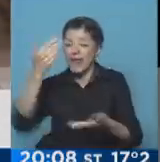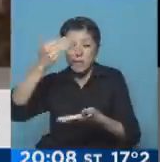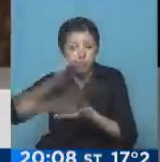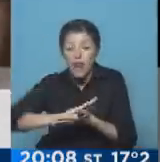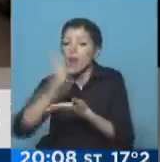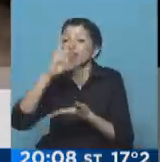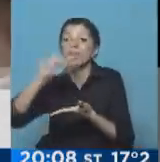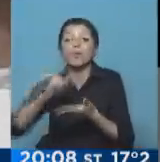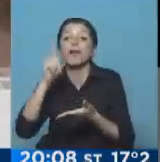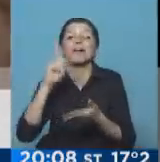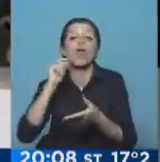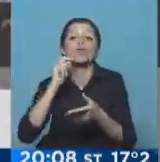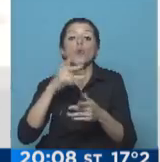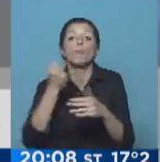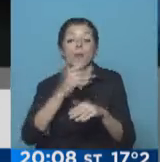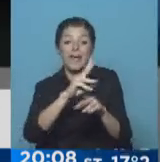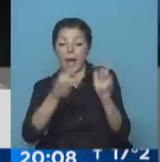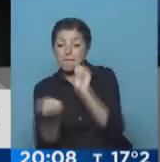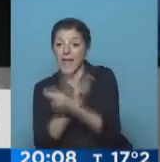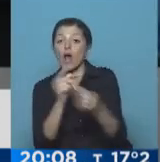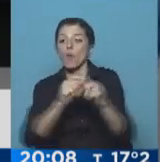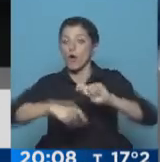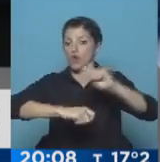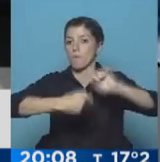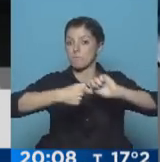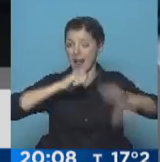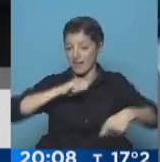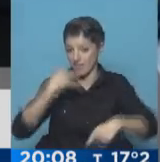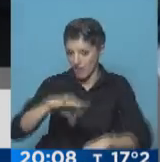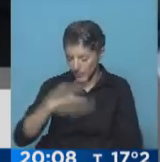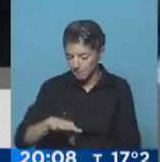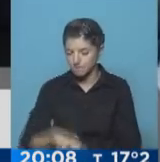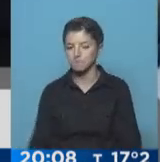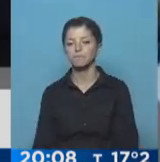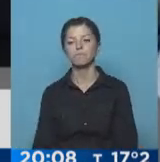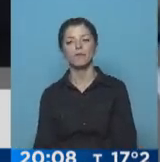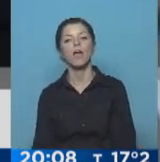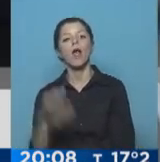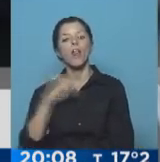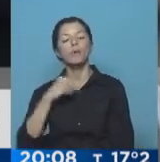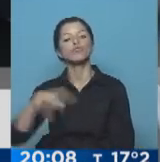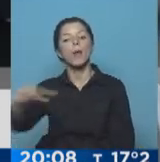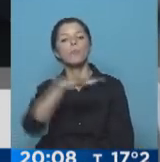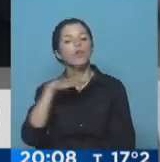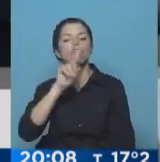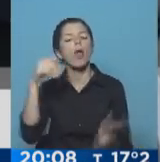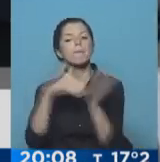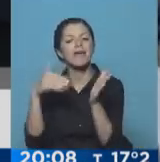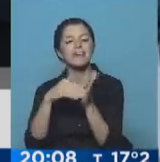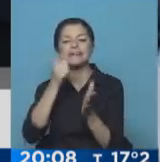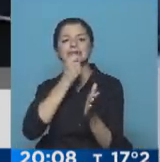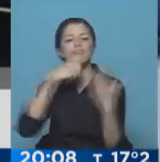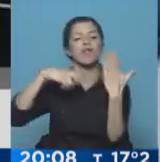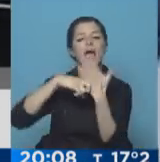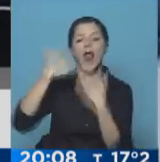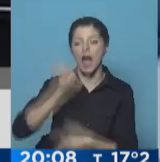tener acceso es rompiéndolo. La voluntad popular no se tiene que reflejar porque hay un fiscal o no hay un fiscal. La voluntad popular se tiene que